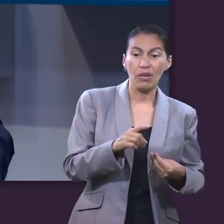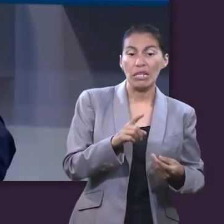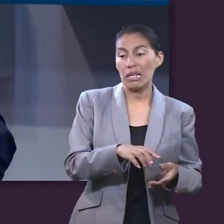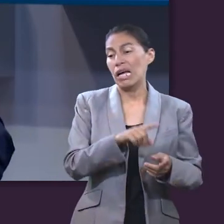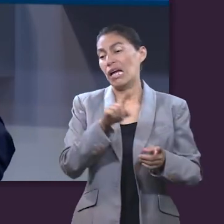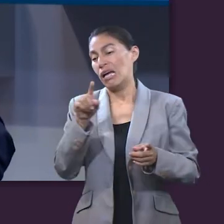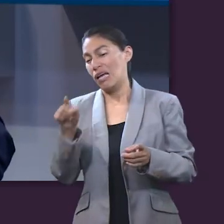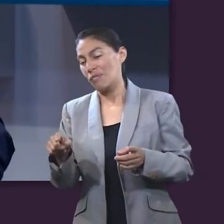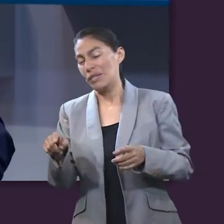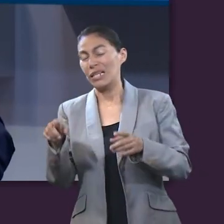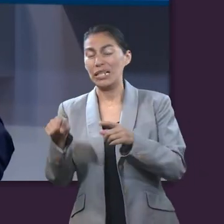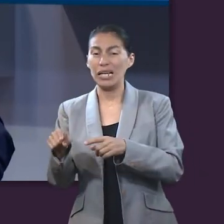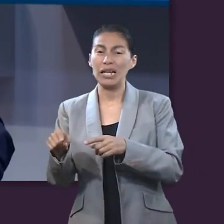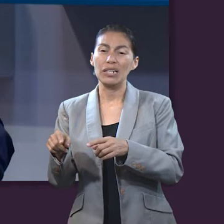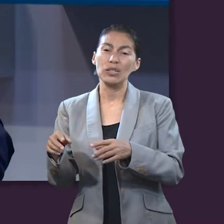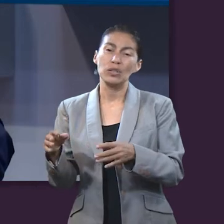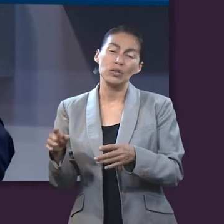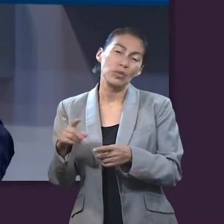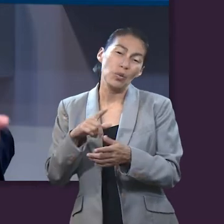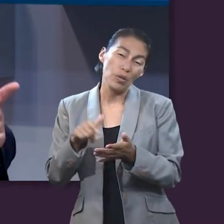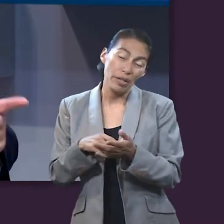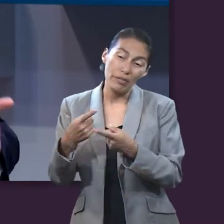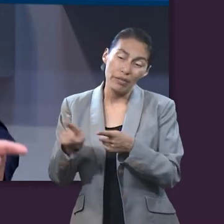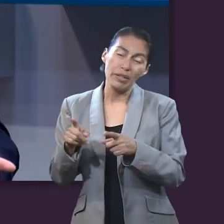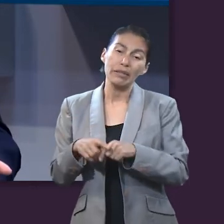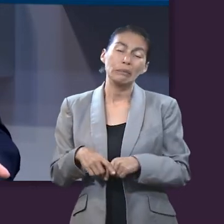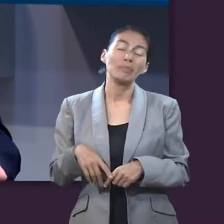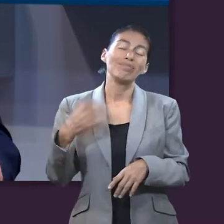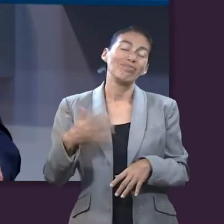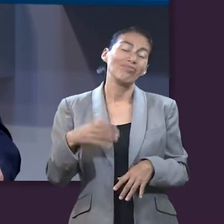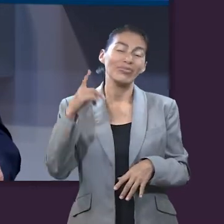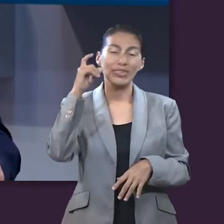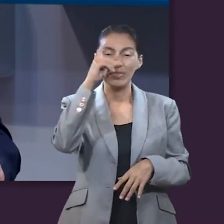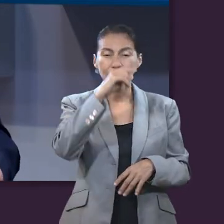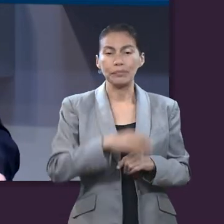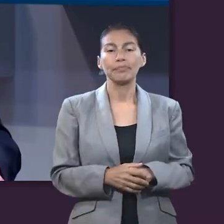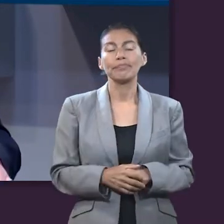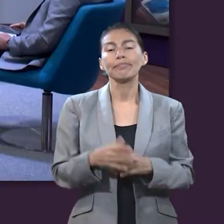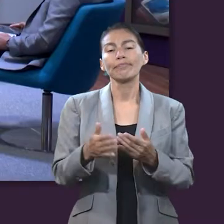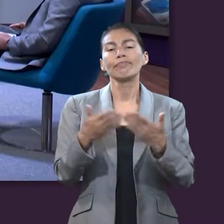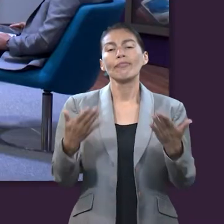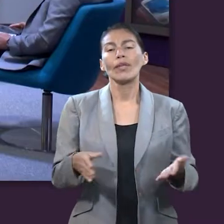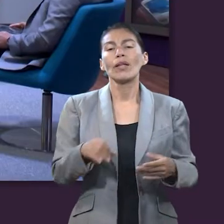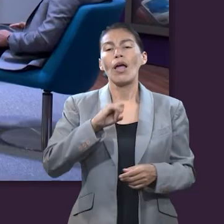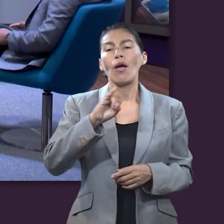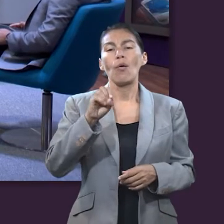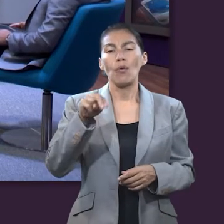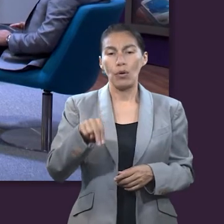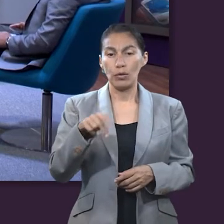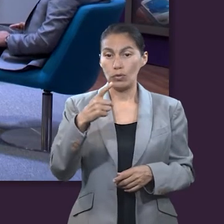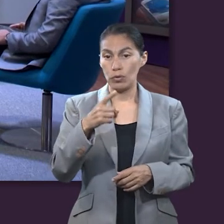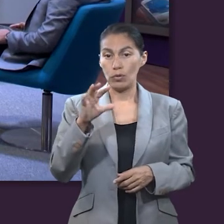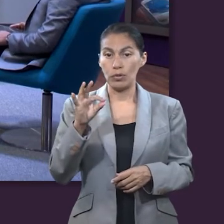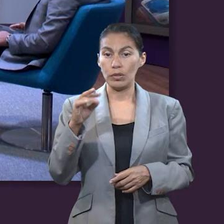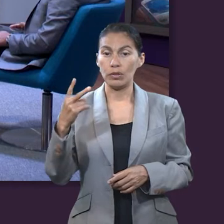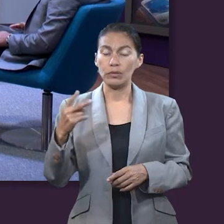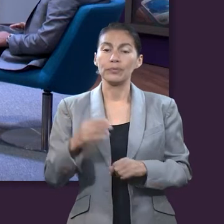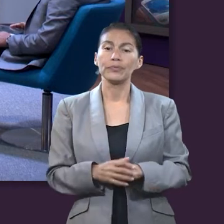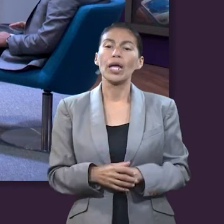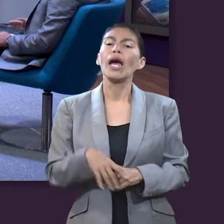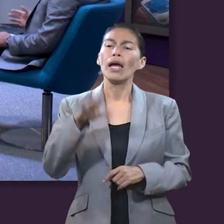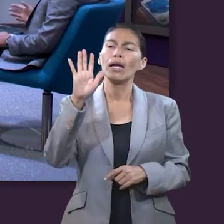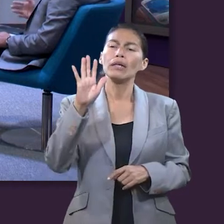que no es tu lugar es complicado. Vamos a ver también Juan 1.46. Sí, sí, lo tengo yo.